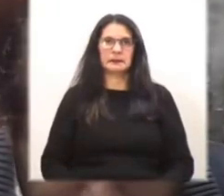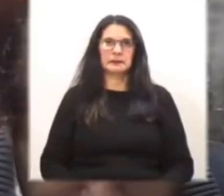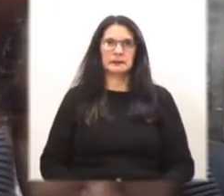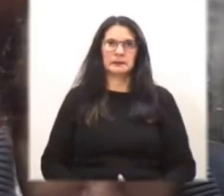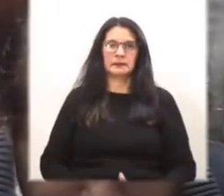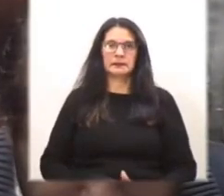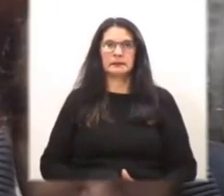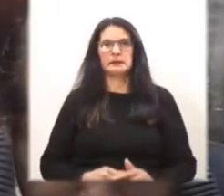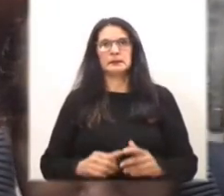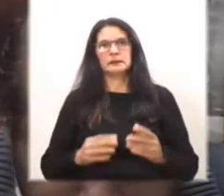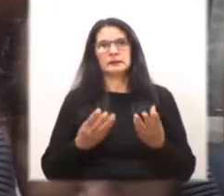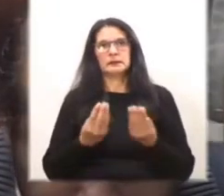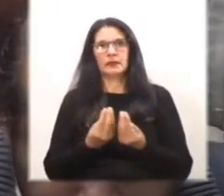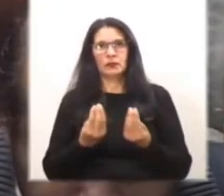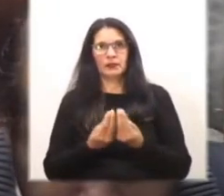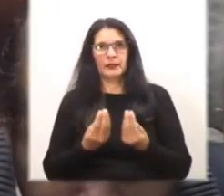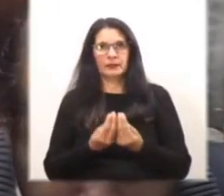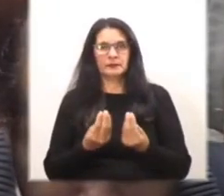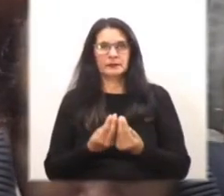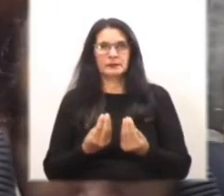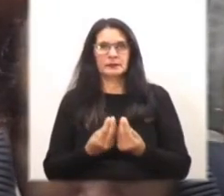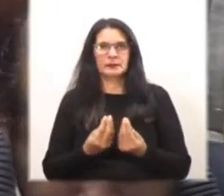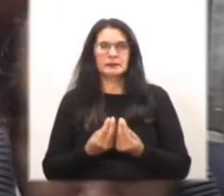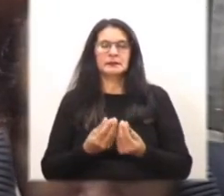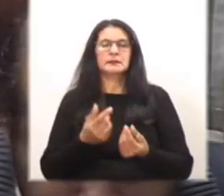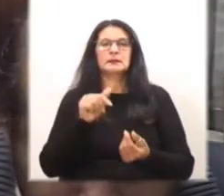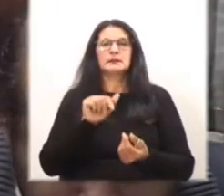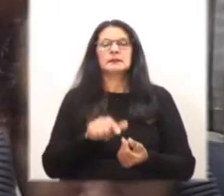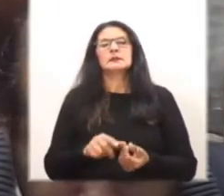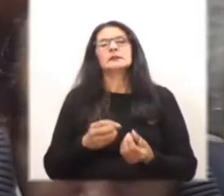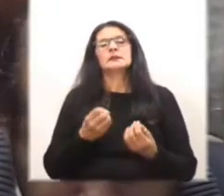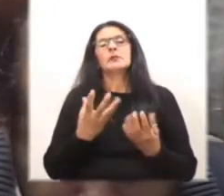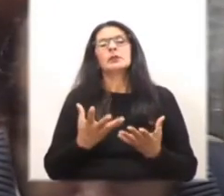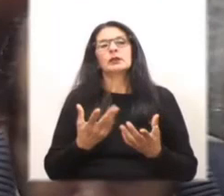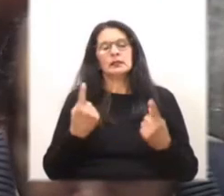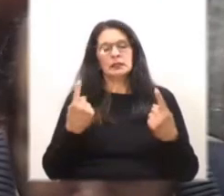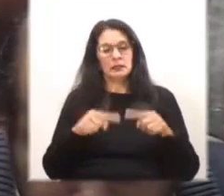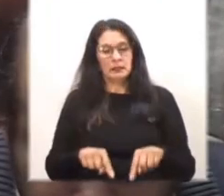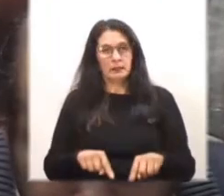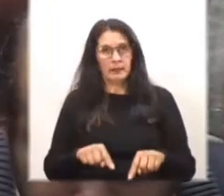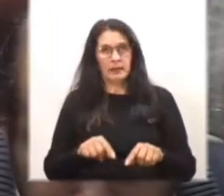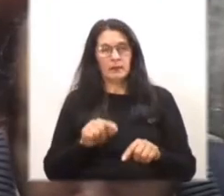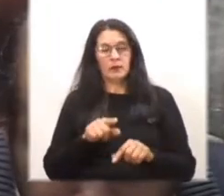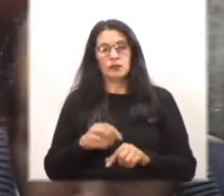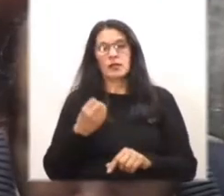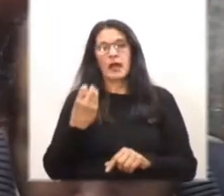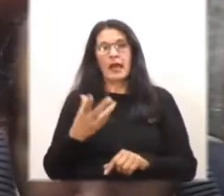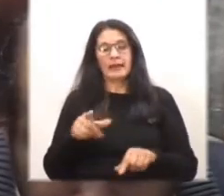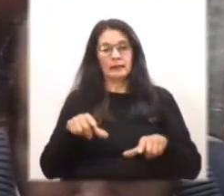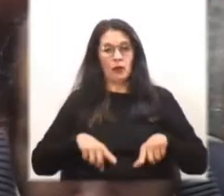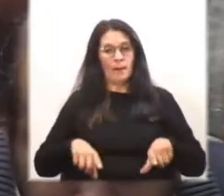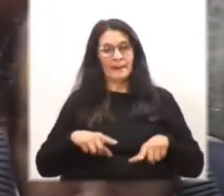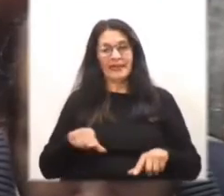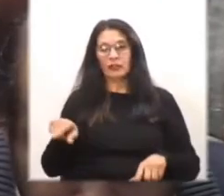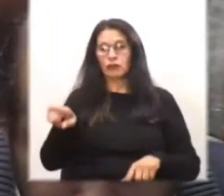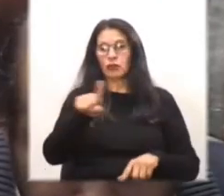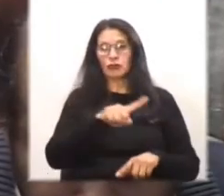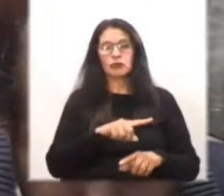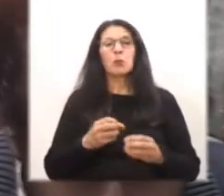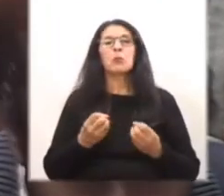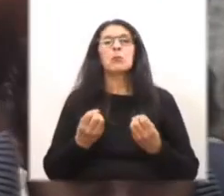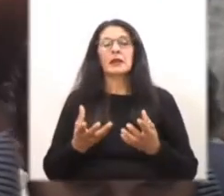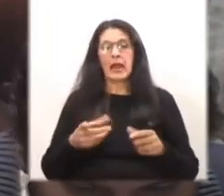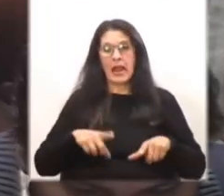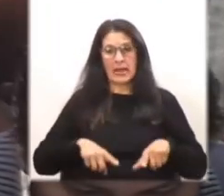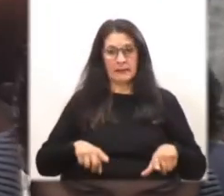Y muchos se han preguntado, señor presidente, ¿por qué interpelamos a estos ministros? A la